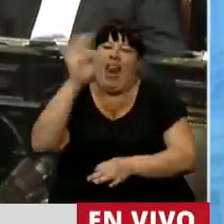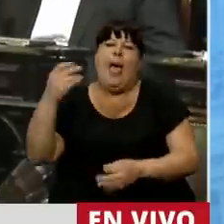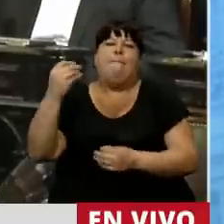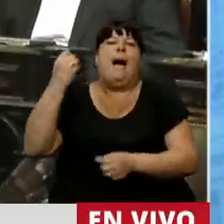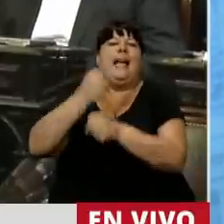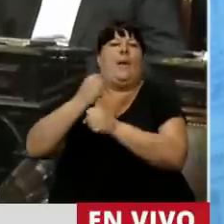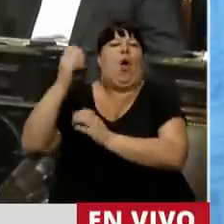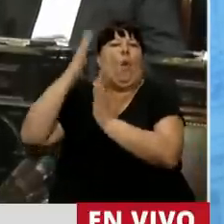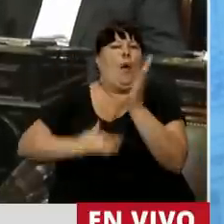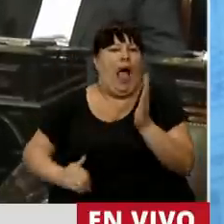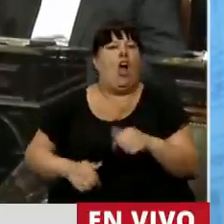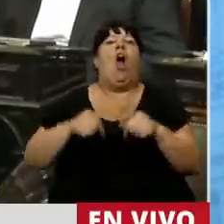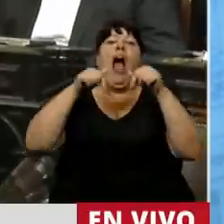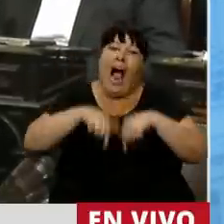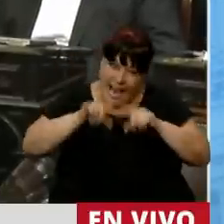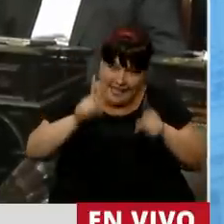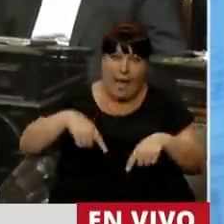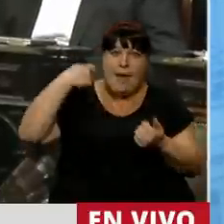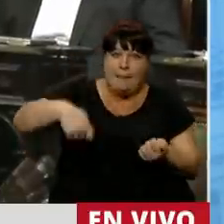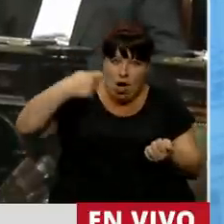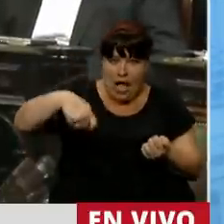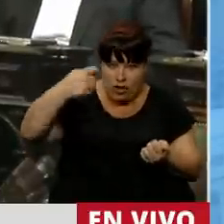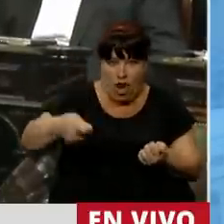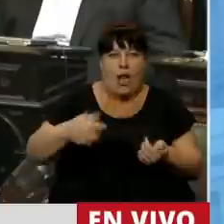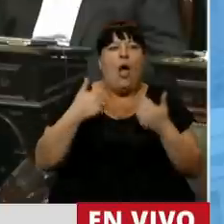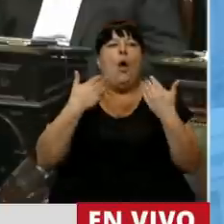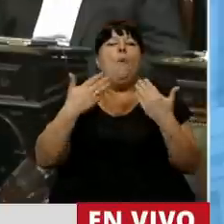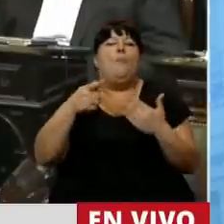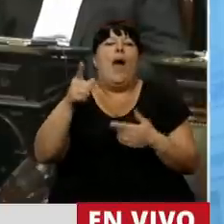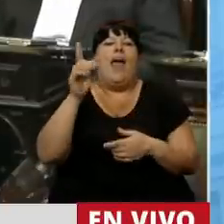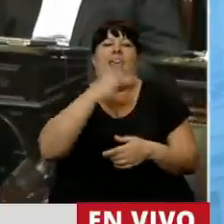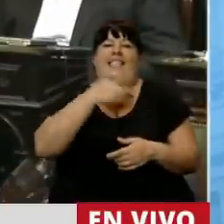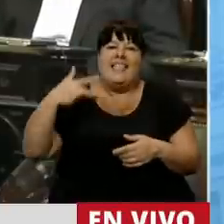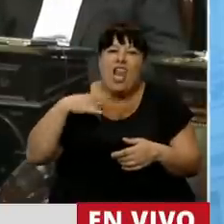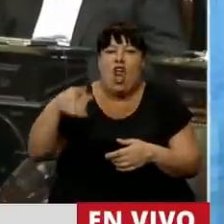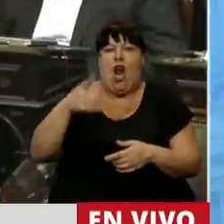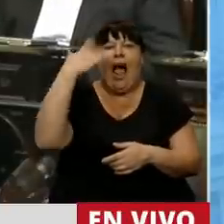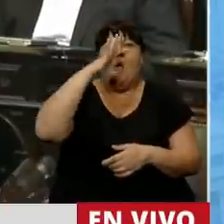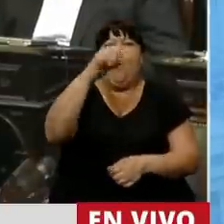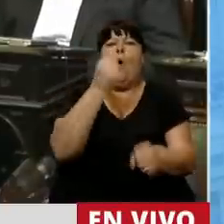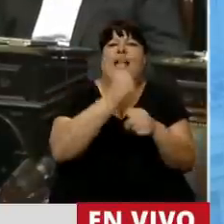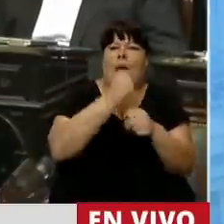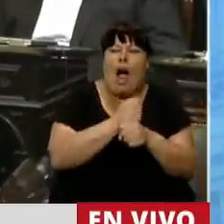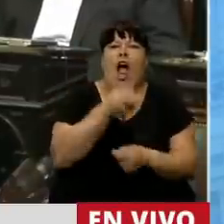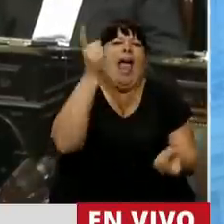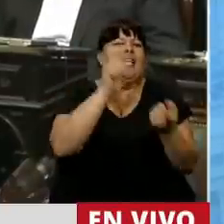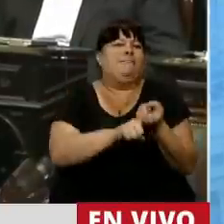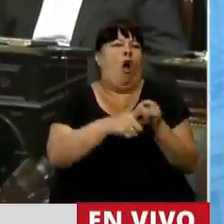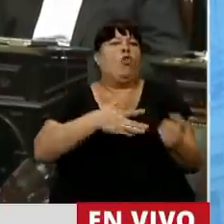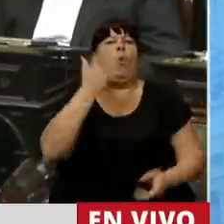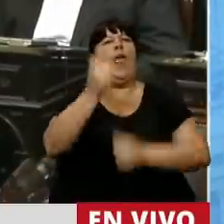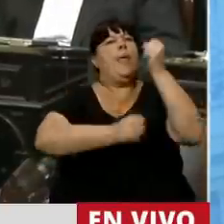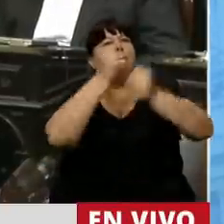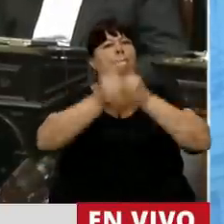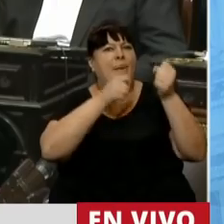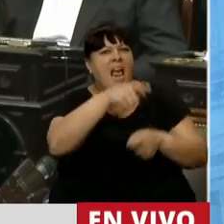la blanquearan. Ahora también la moratoria le alcanzó a las señoras que nunca trabajaron, que su marido es un